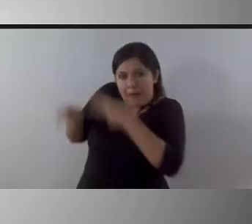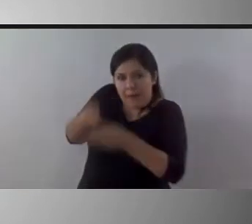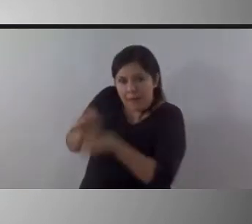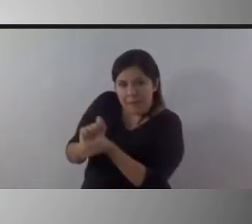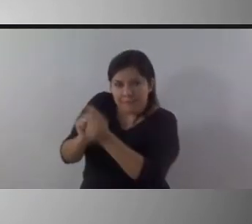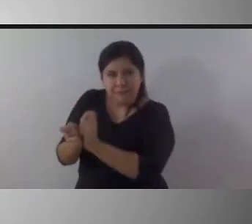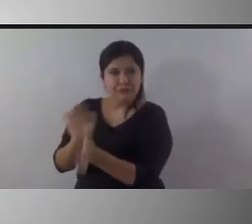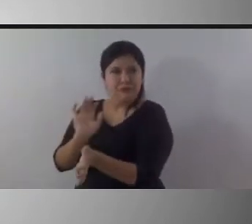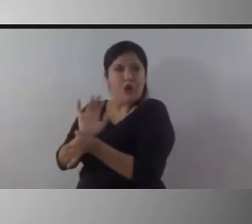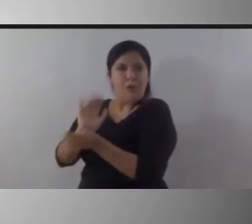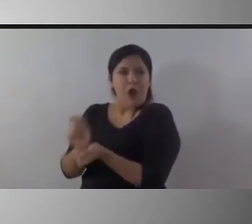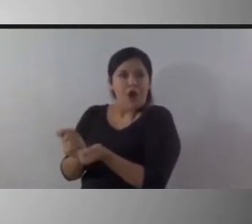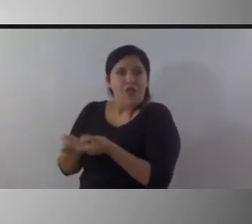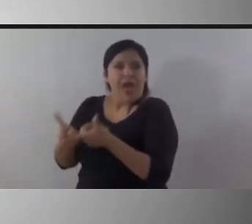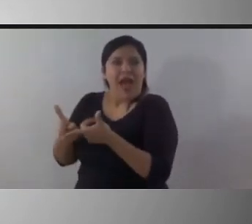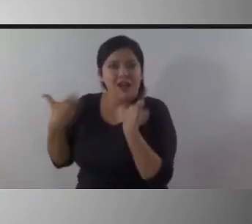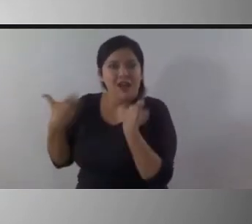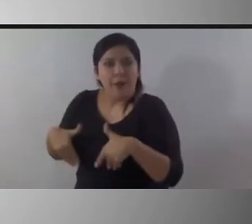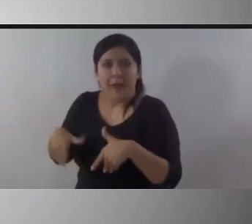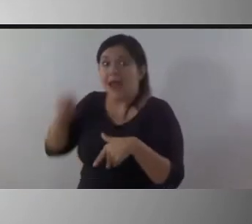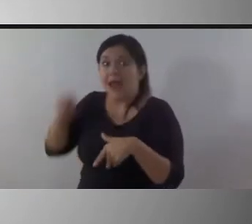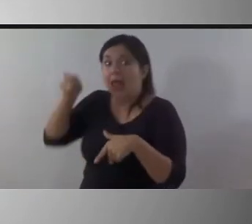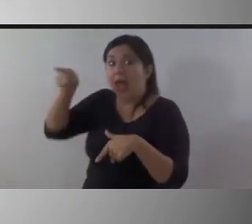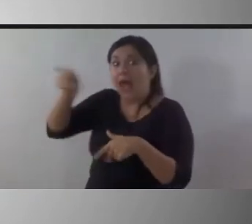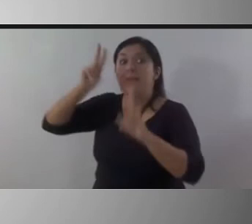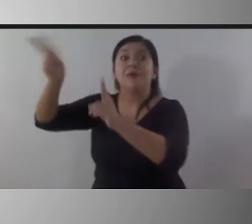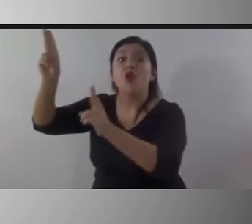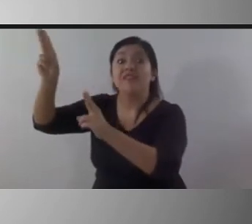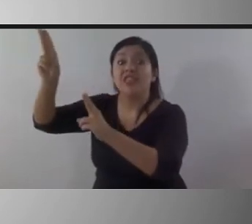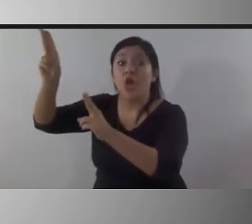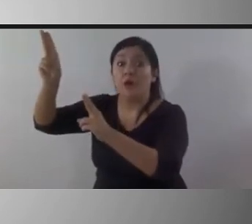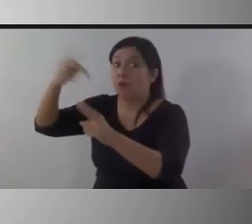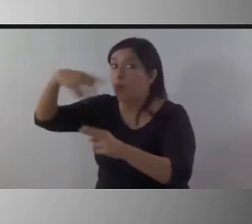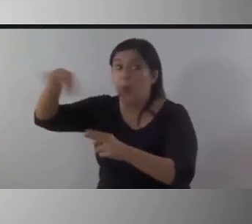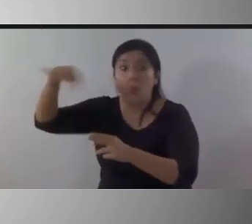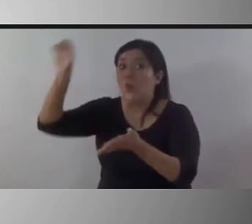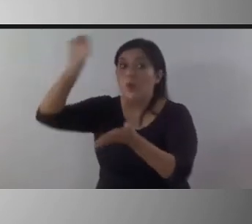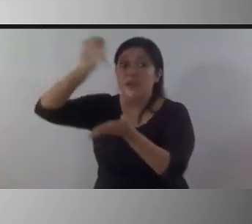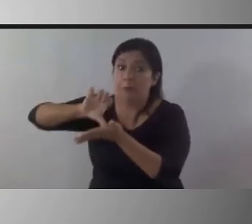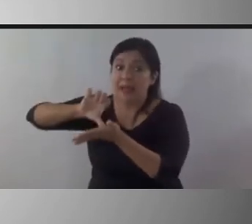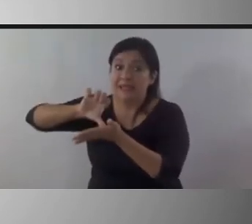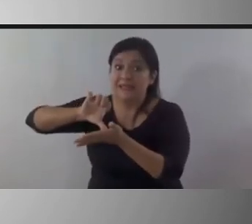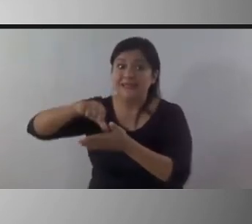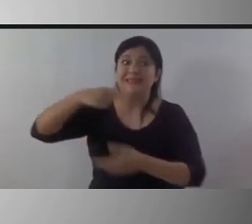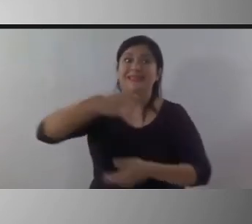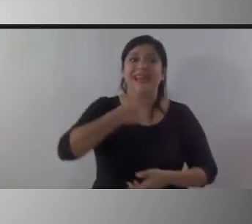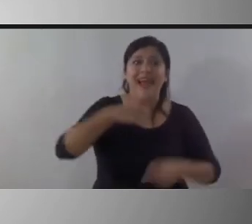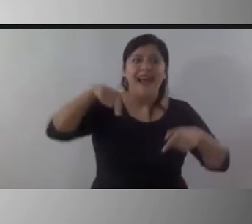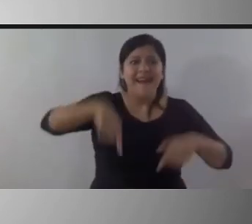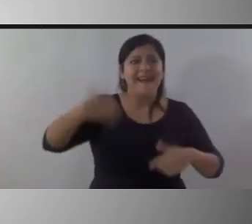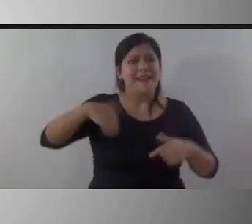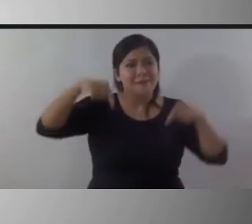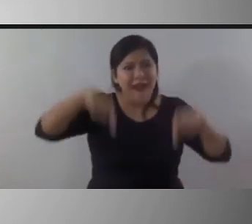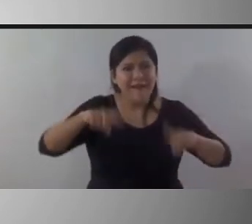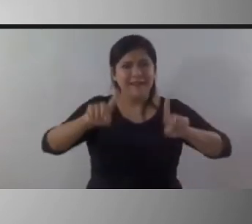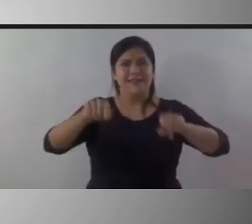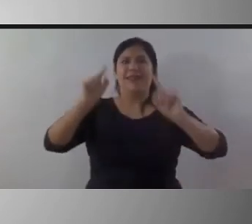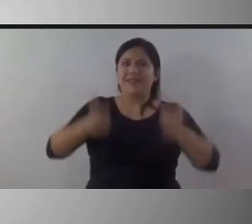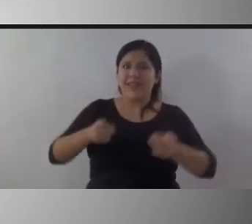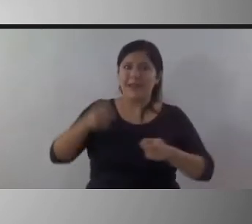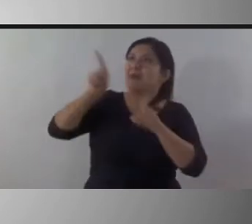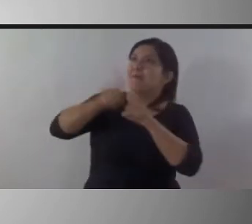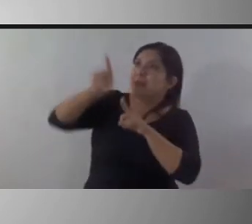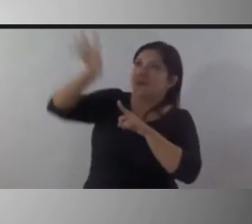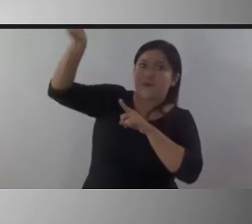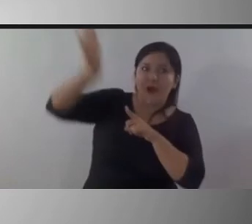Entonces, lo que nos ocurre es que somos un movimiento del cual la gente se cansa, especialmente las personas que no